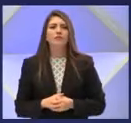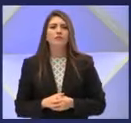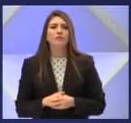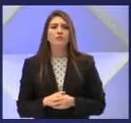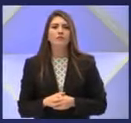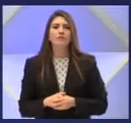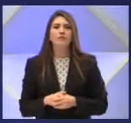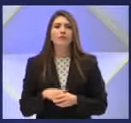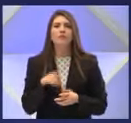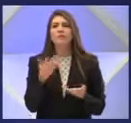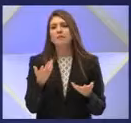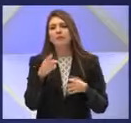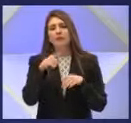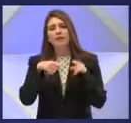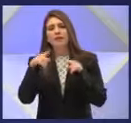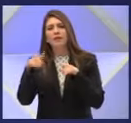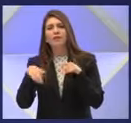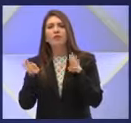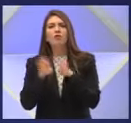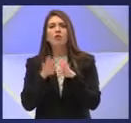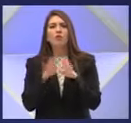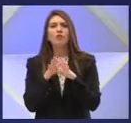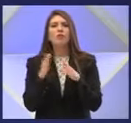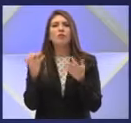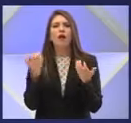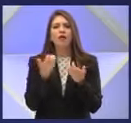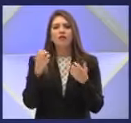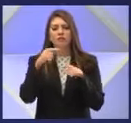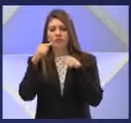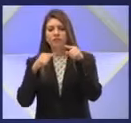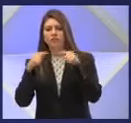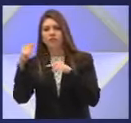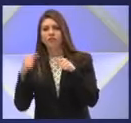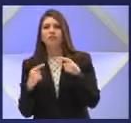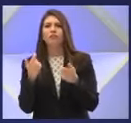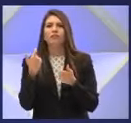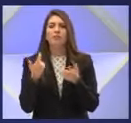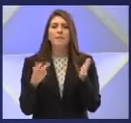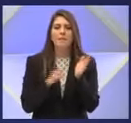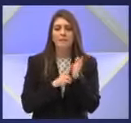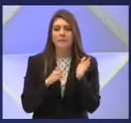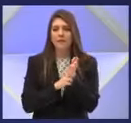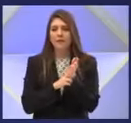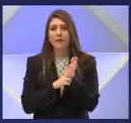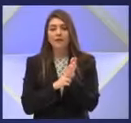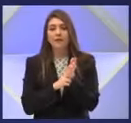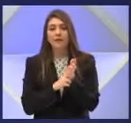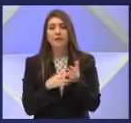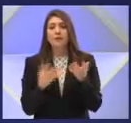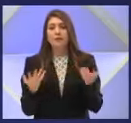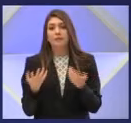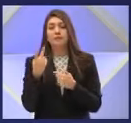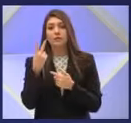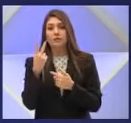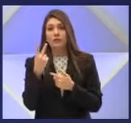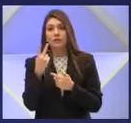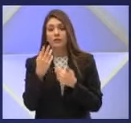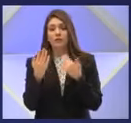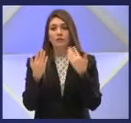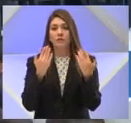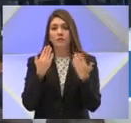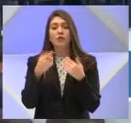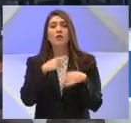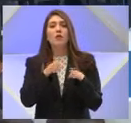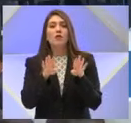dependiendo como se vayan ajustando los costos y los precios todas las dos opciones de